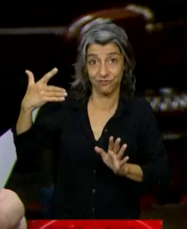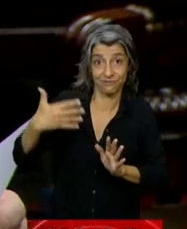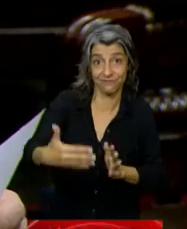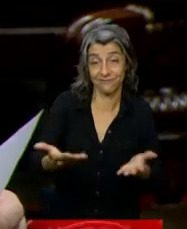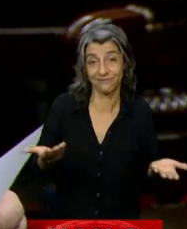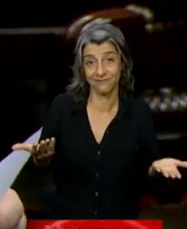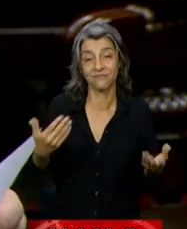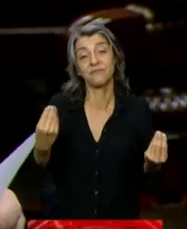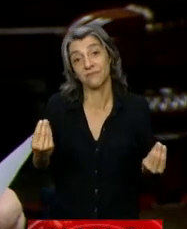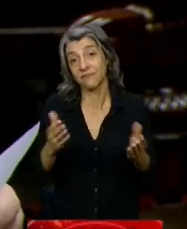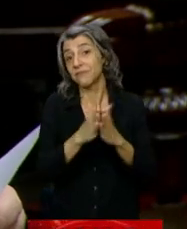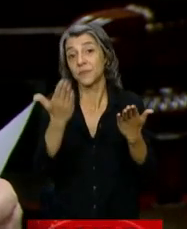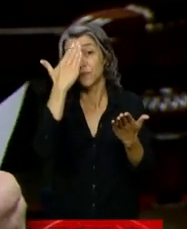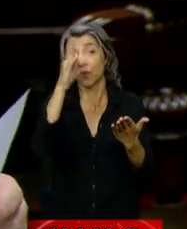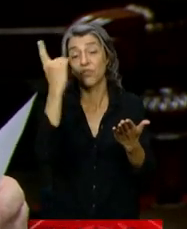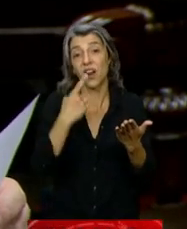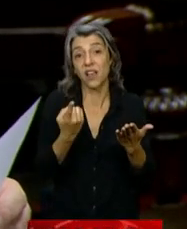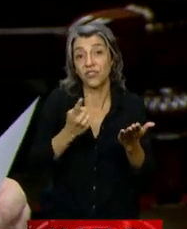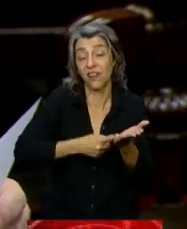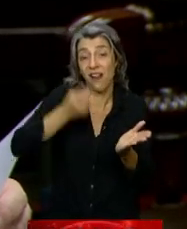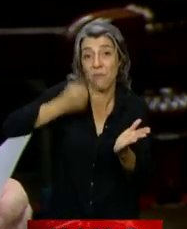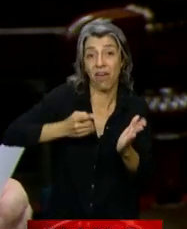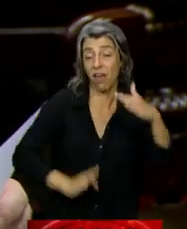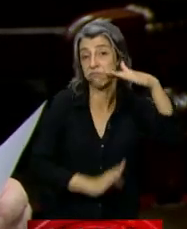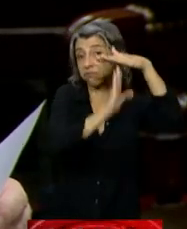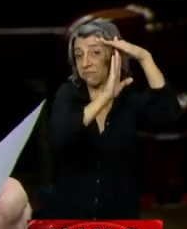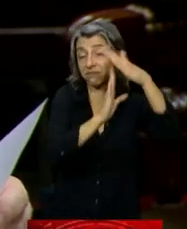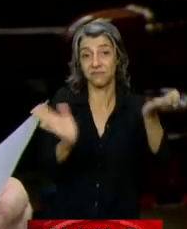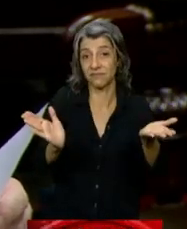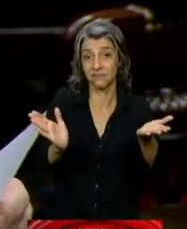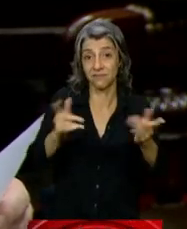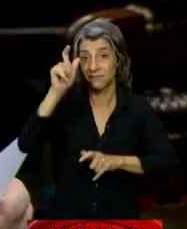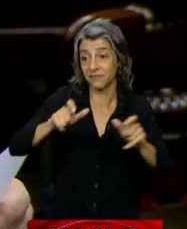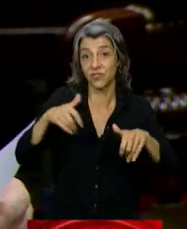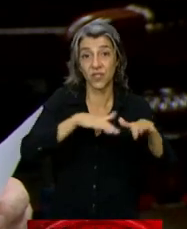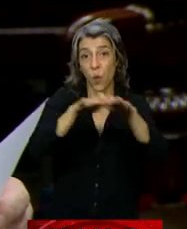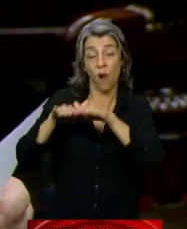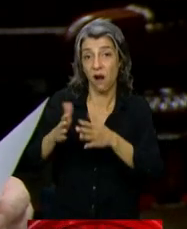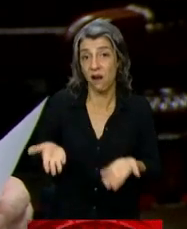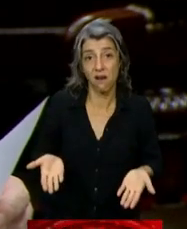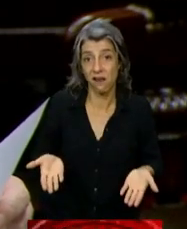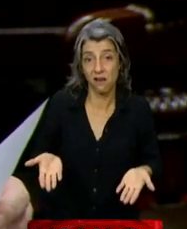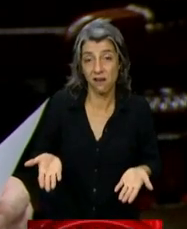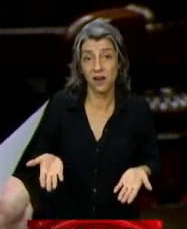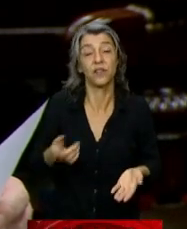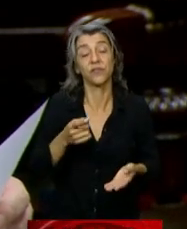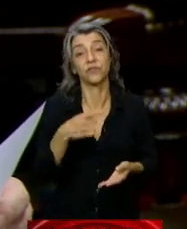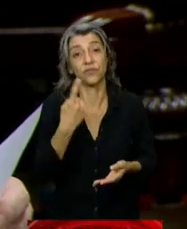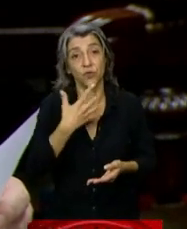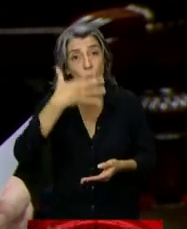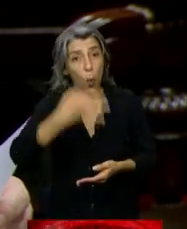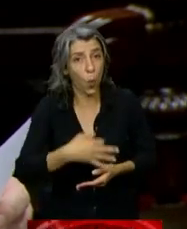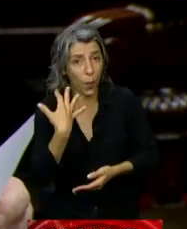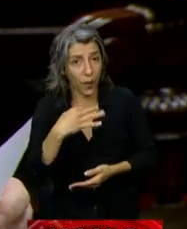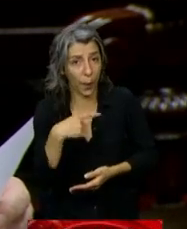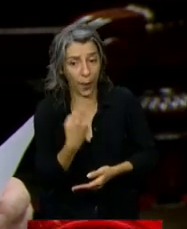presidente. Todos los ciudadanos somos iguales ante la ley, pero para que eso se pueda cumplir, los representantes del pueblo no